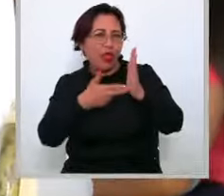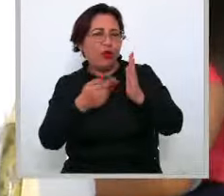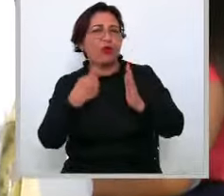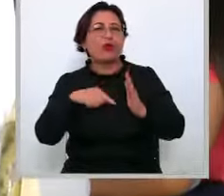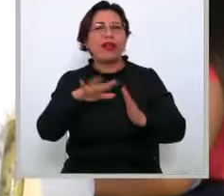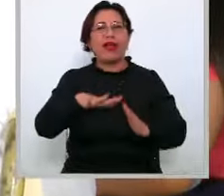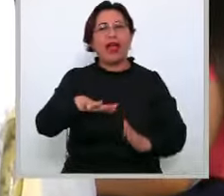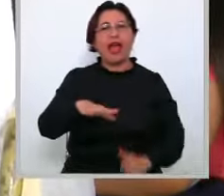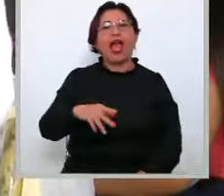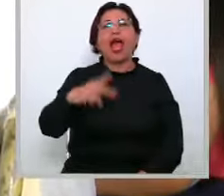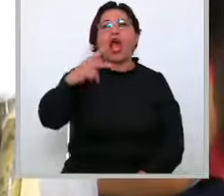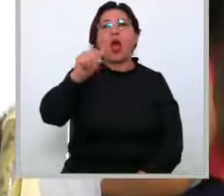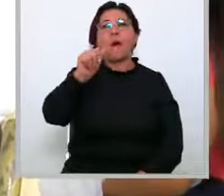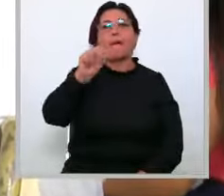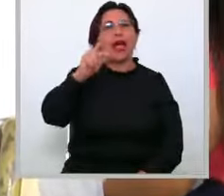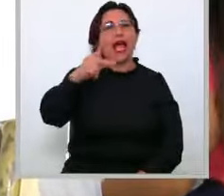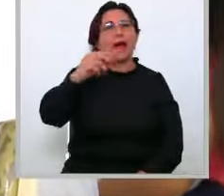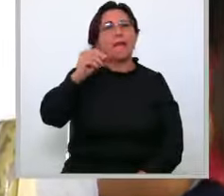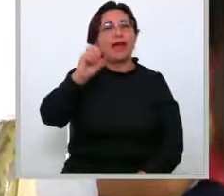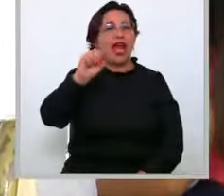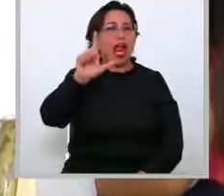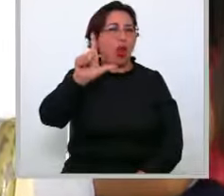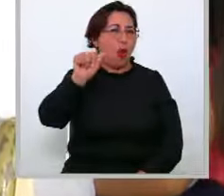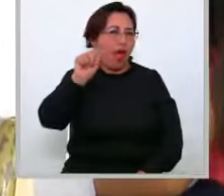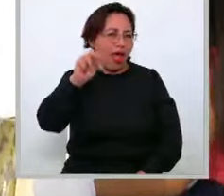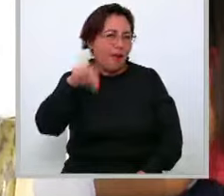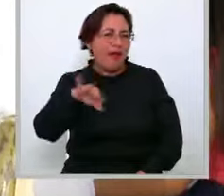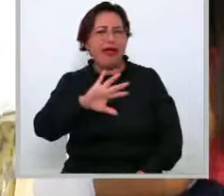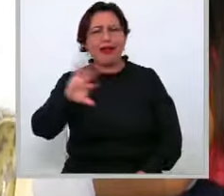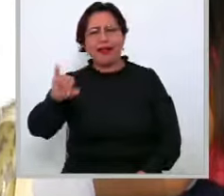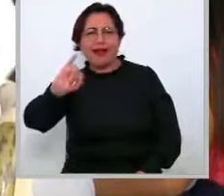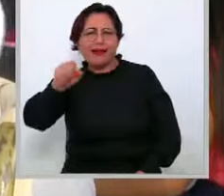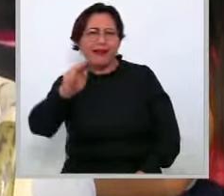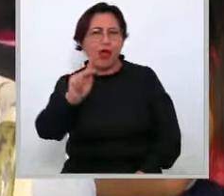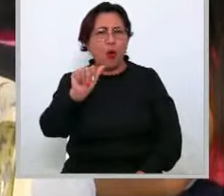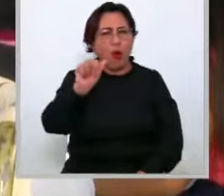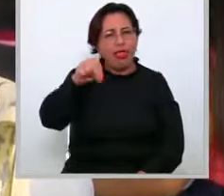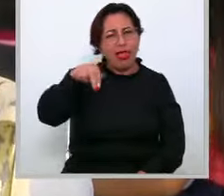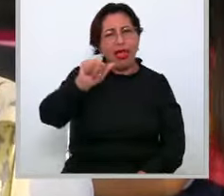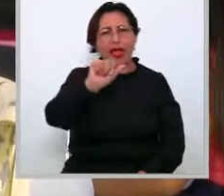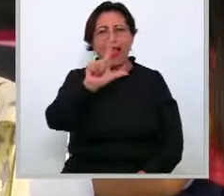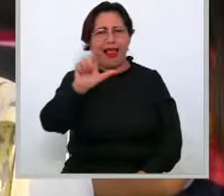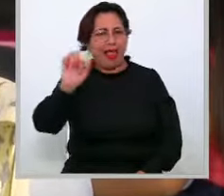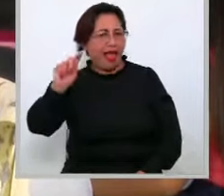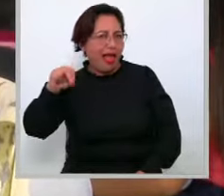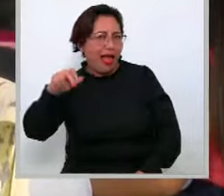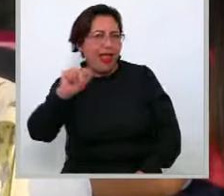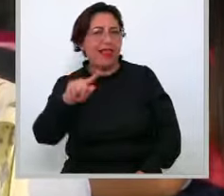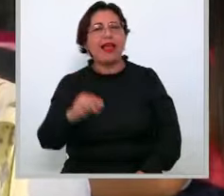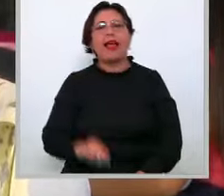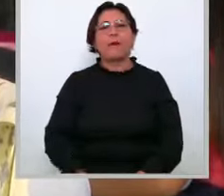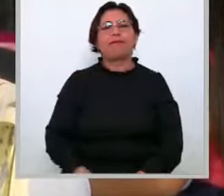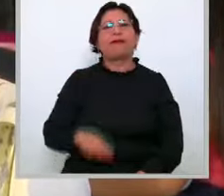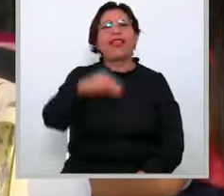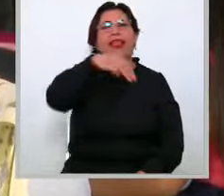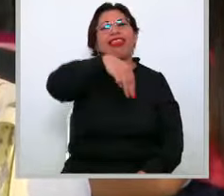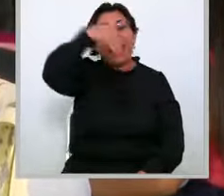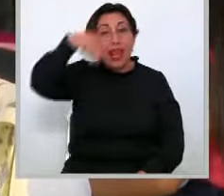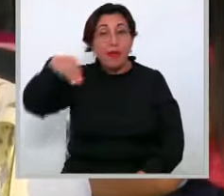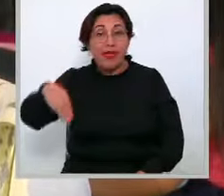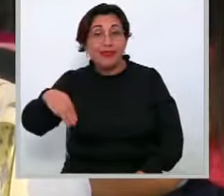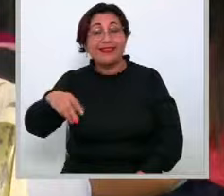Xanica, de Papaloapan tenemos San Juan La Lana, San Pedro Ixcatlán, de la Mixteca